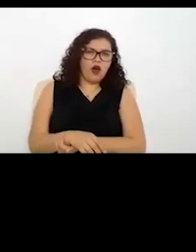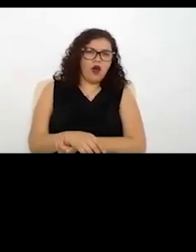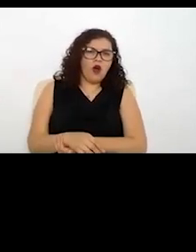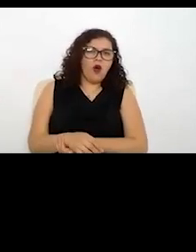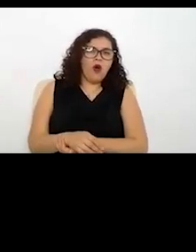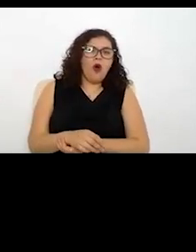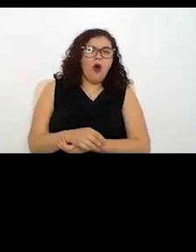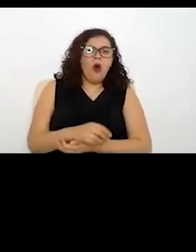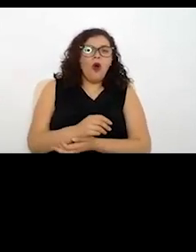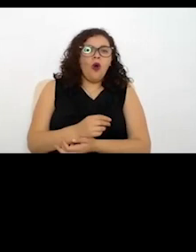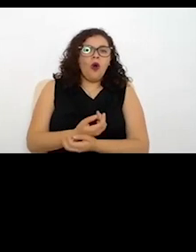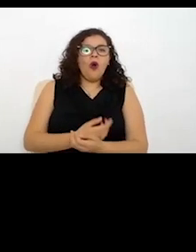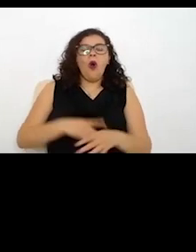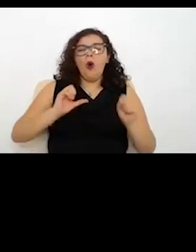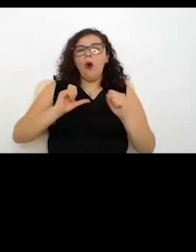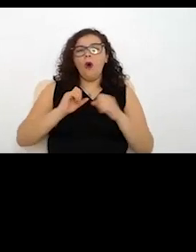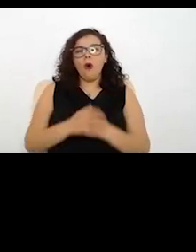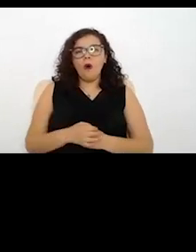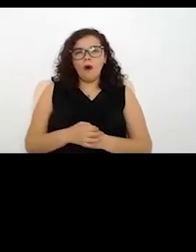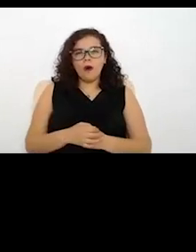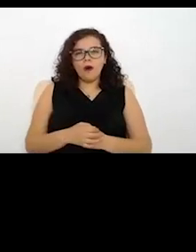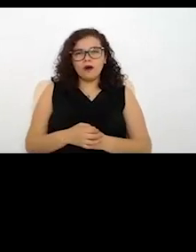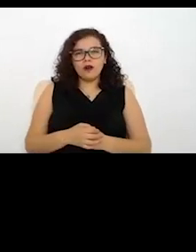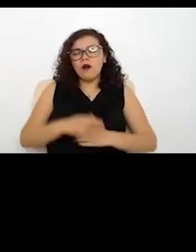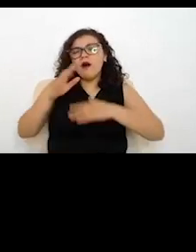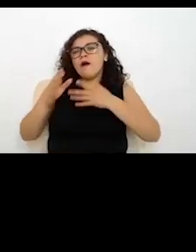una disgregación o